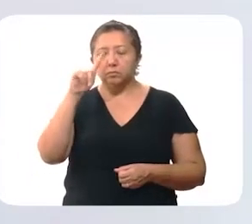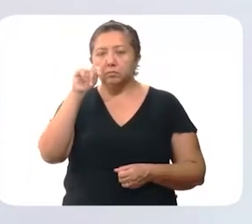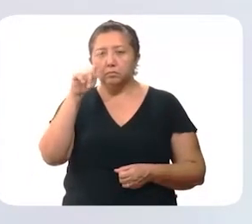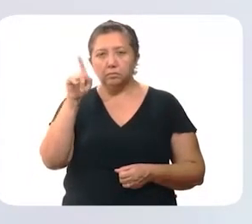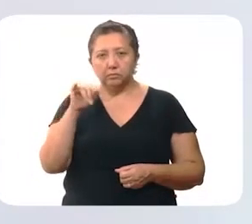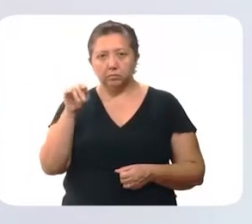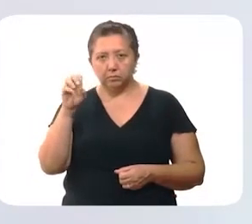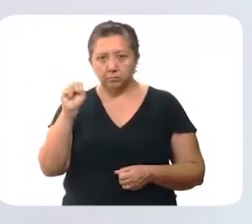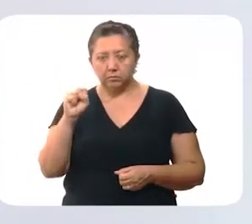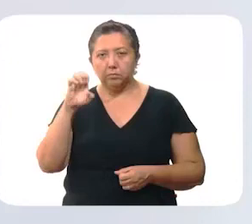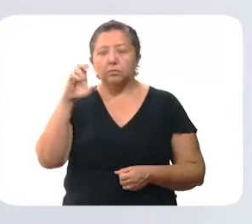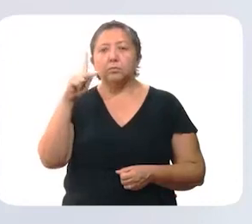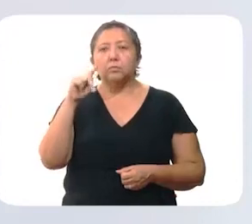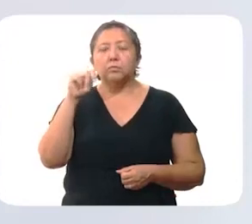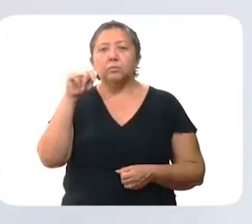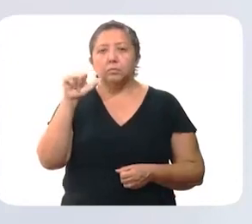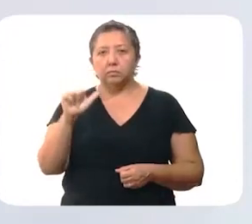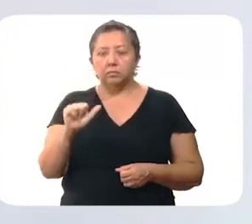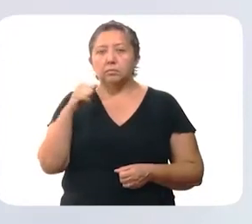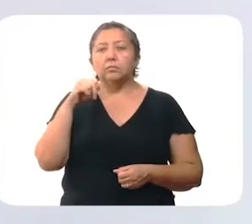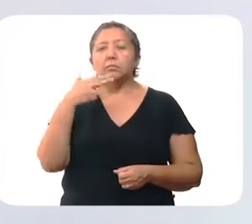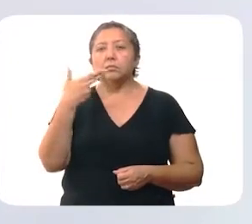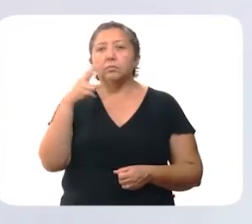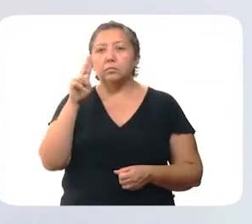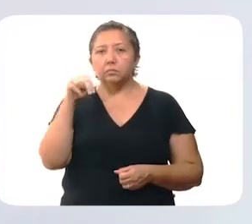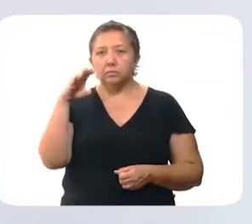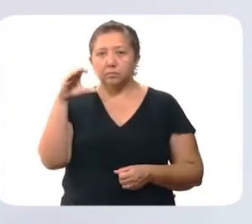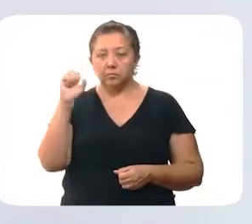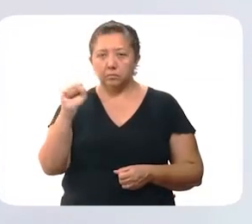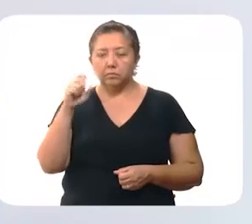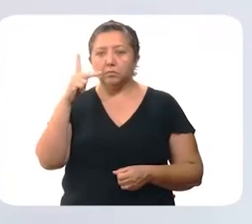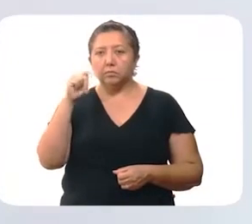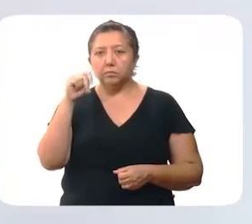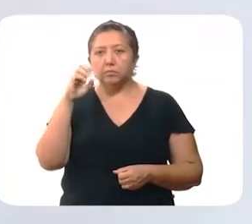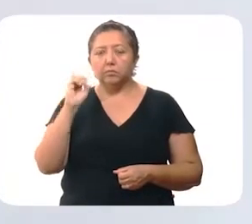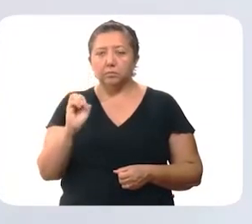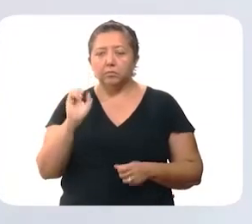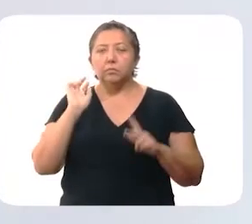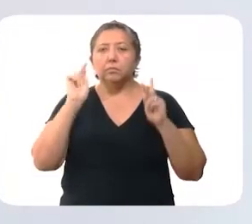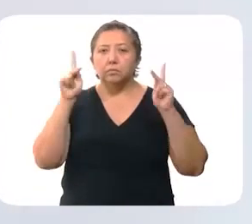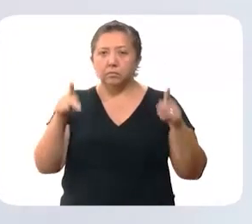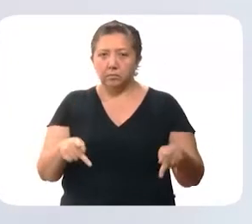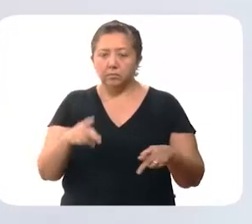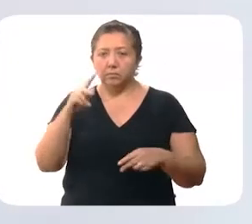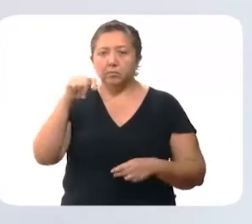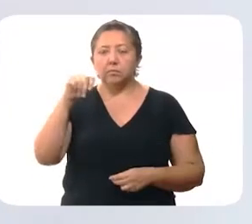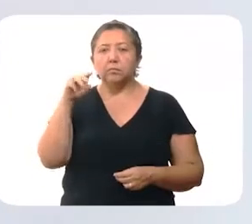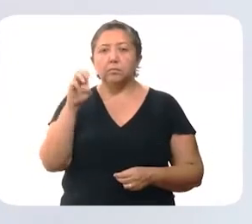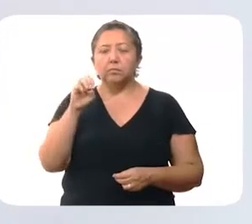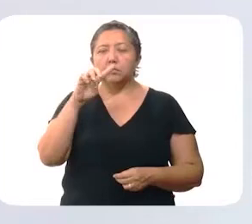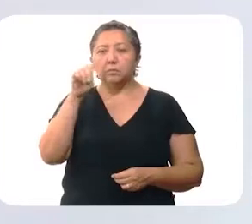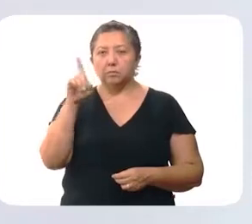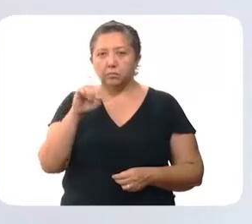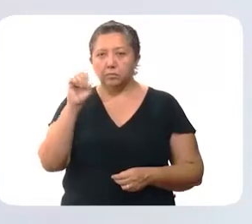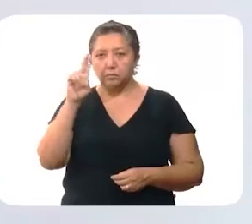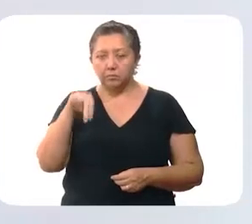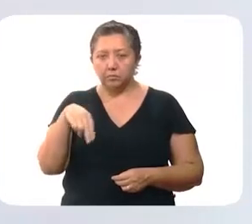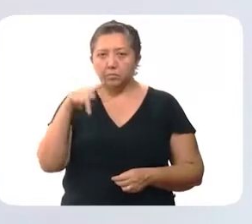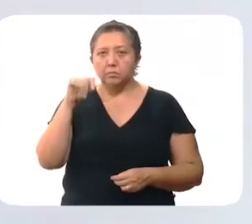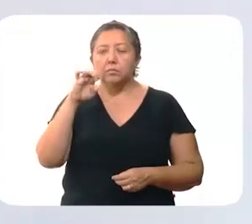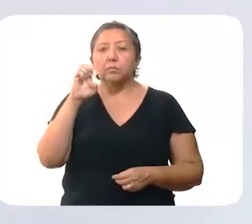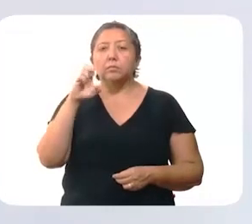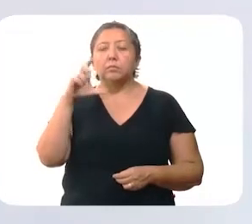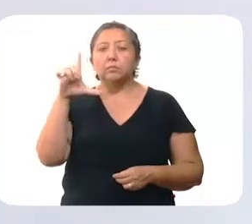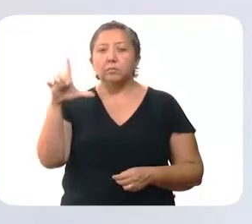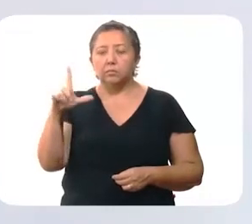Buxots, Chichimilá, Espita, Junucmá, Izamal, Canacín, Peto, Progreso, San Felipe, Temozón, Tecash, Ticul,